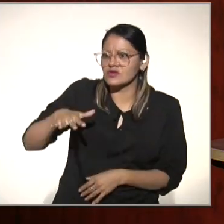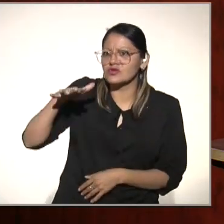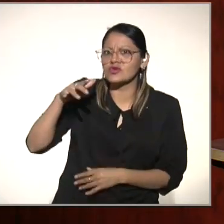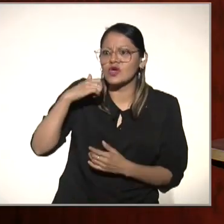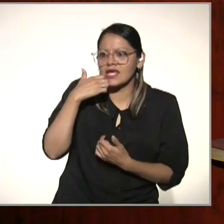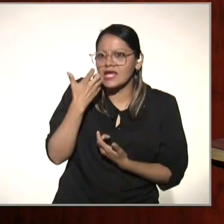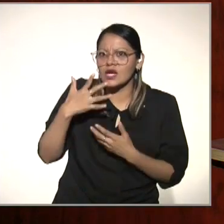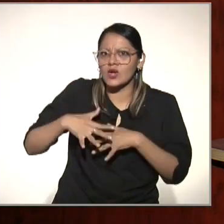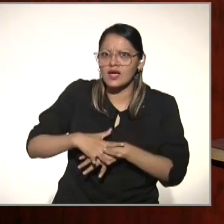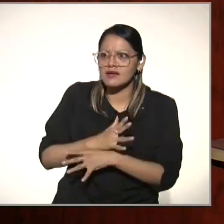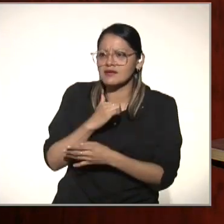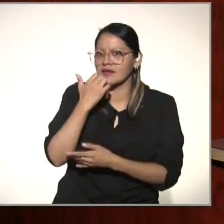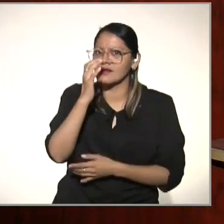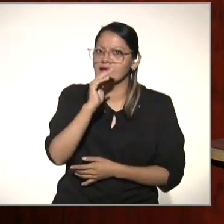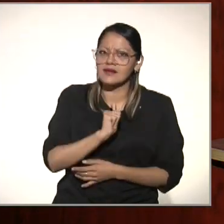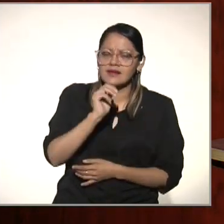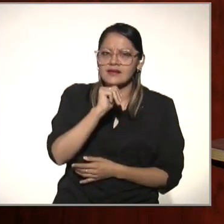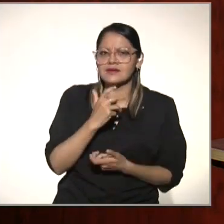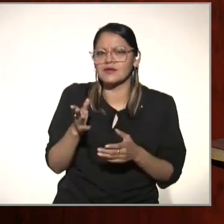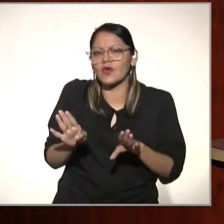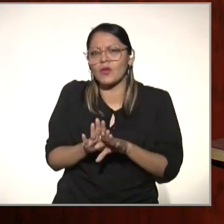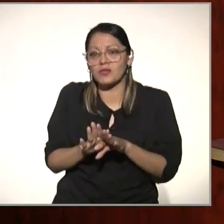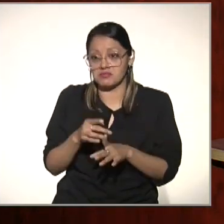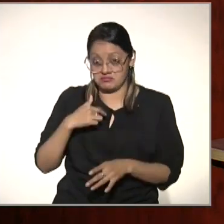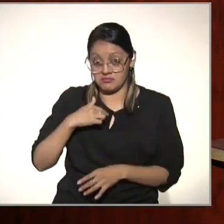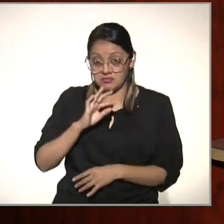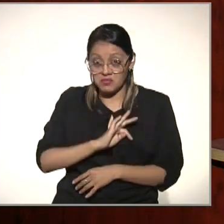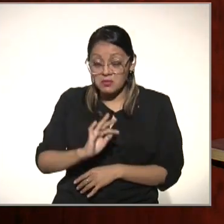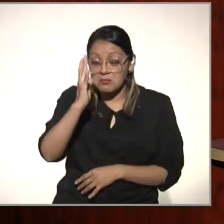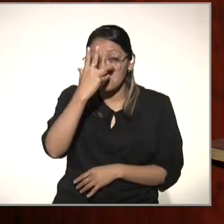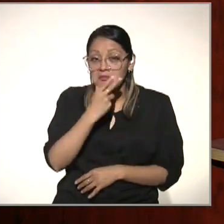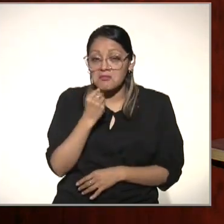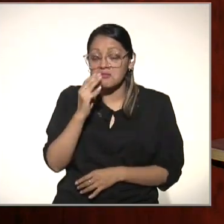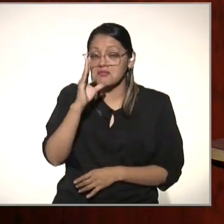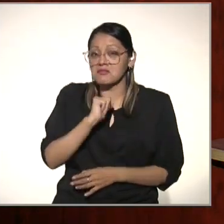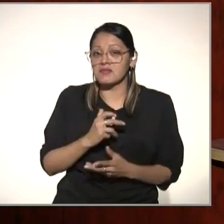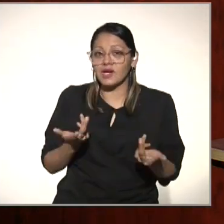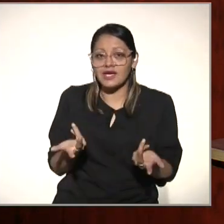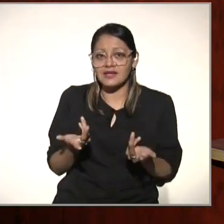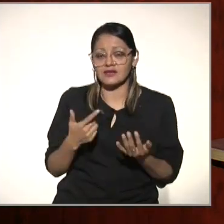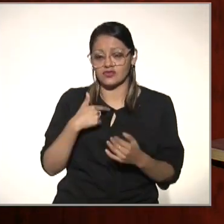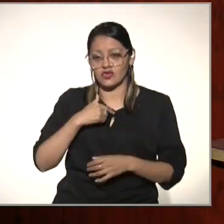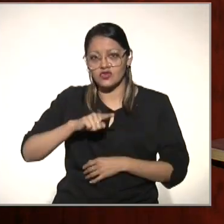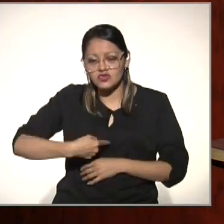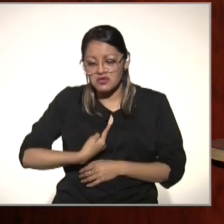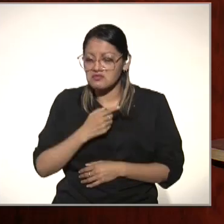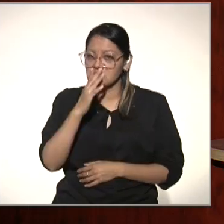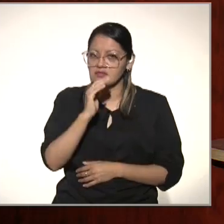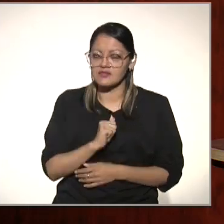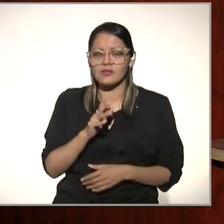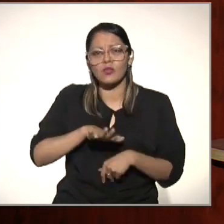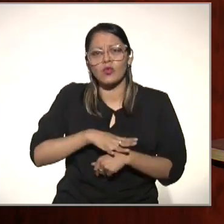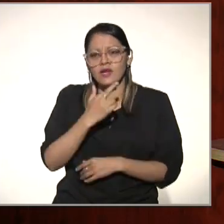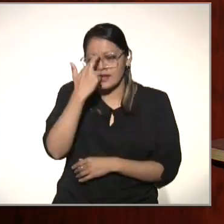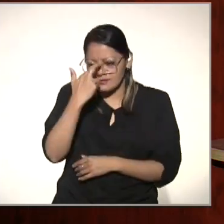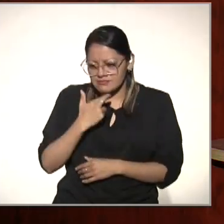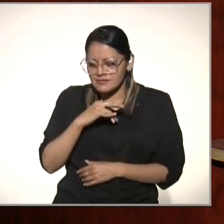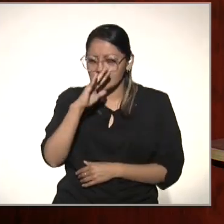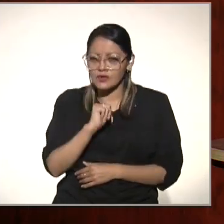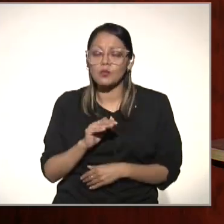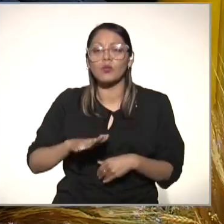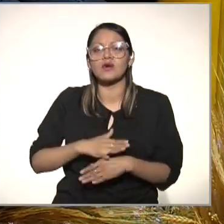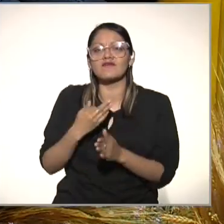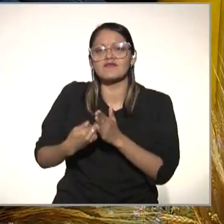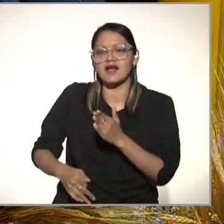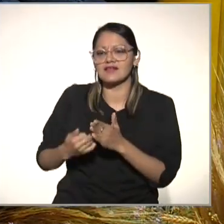ser? Y entonces no puedo ser bella y no puedo ser yo y no puedo ser eso y no puedo respetarme si yo no tengo el espacio